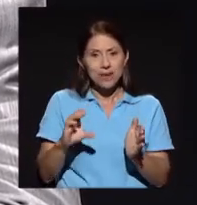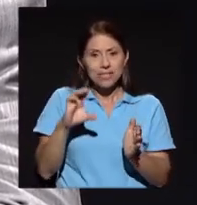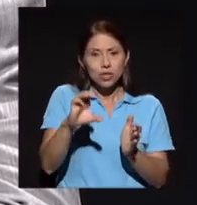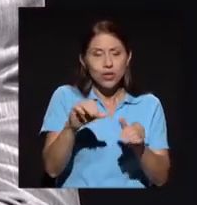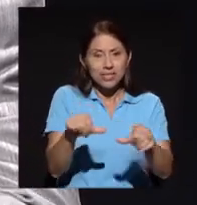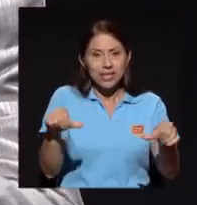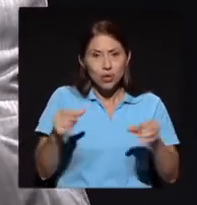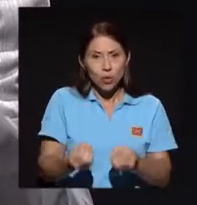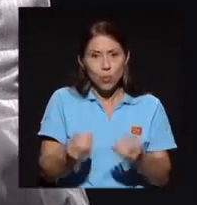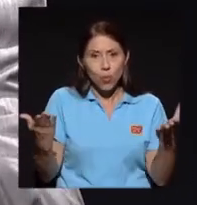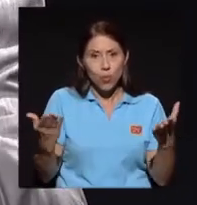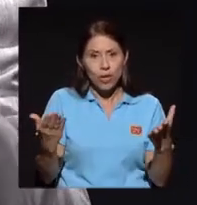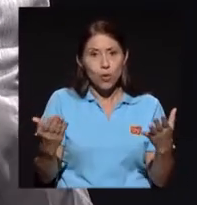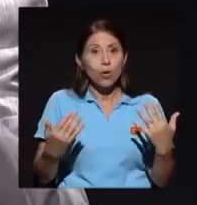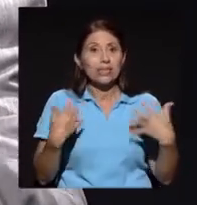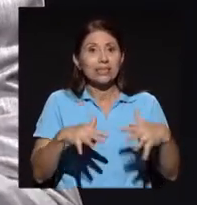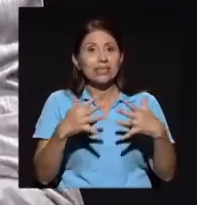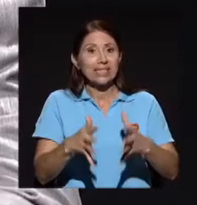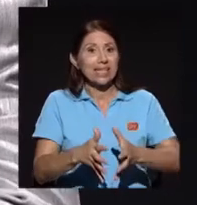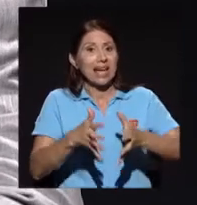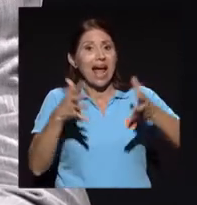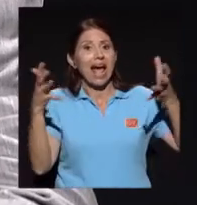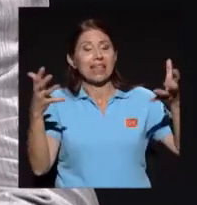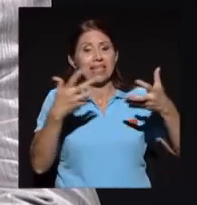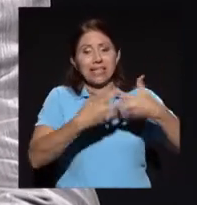estaban vendiendo grandes corporaciones en México para